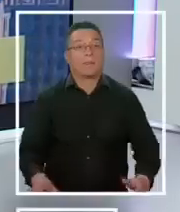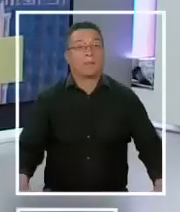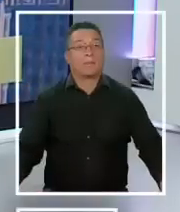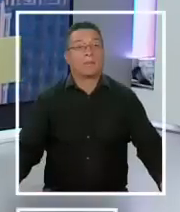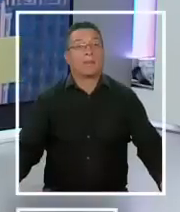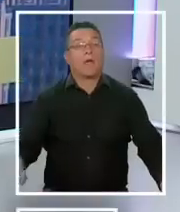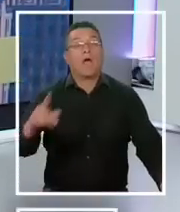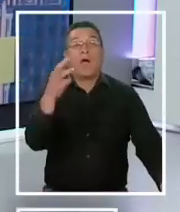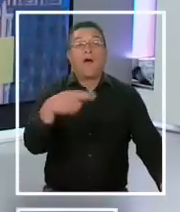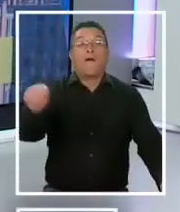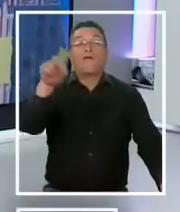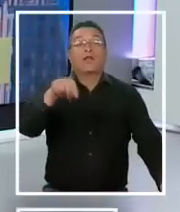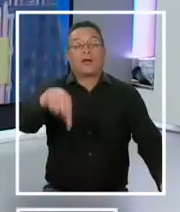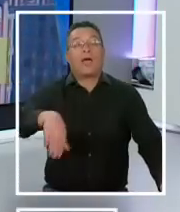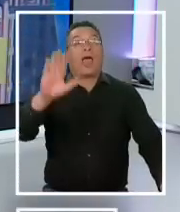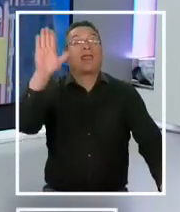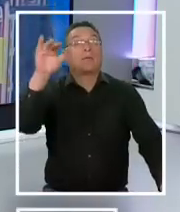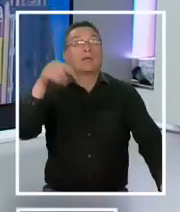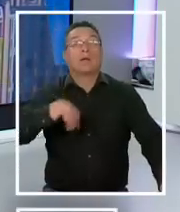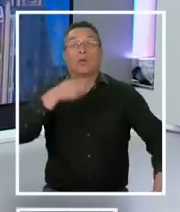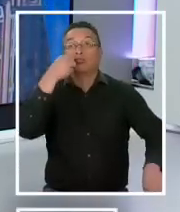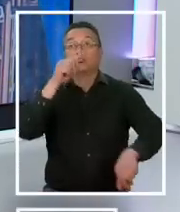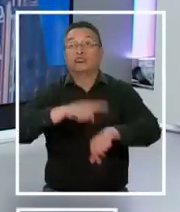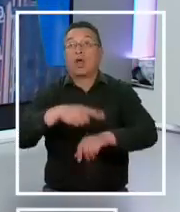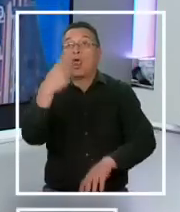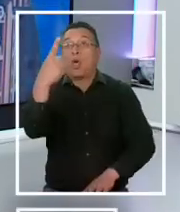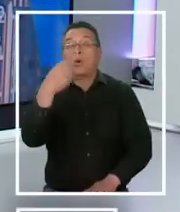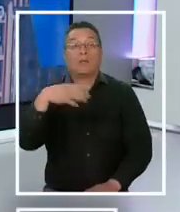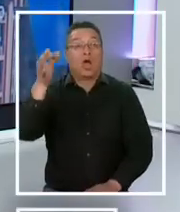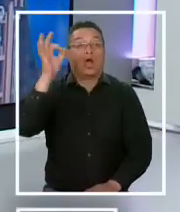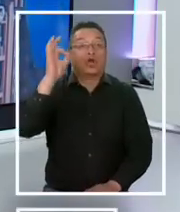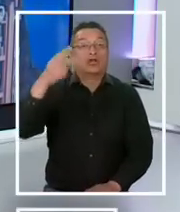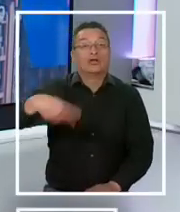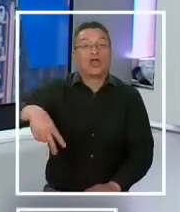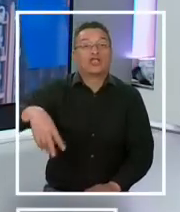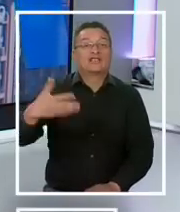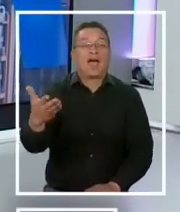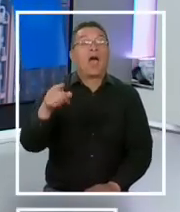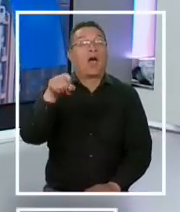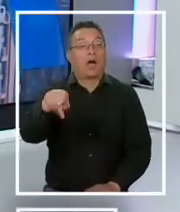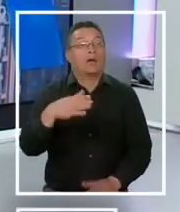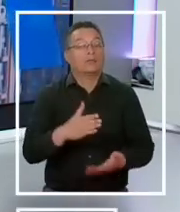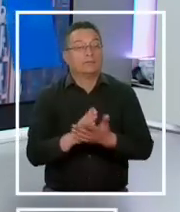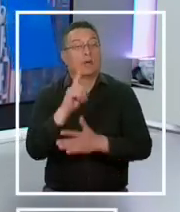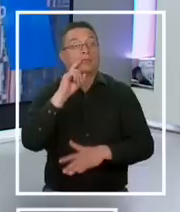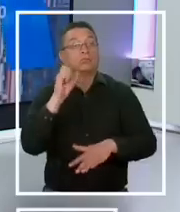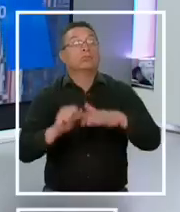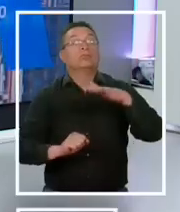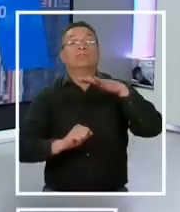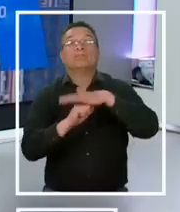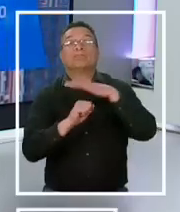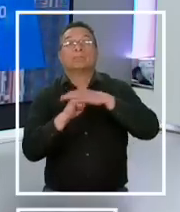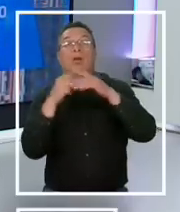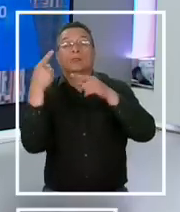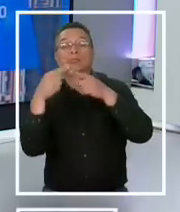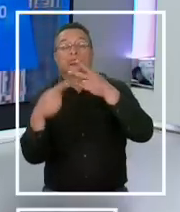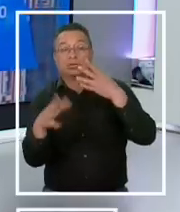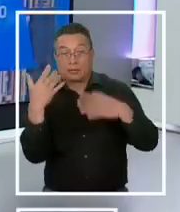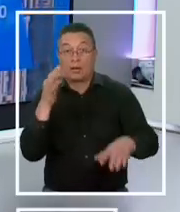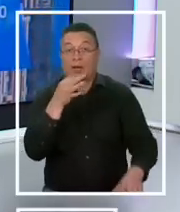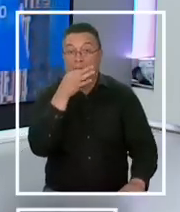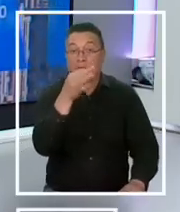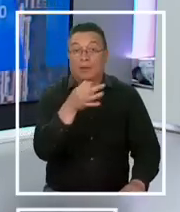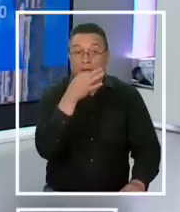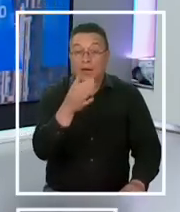de vuelta para despedirnos porque va a ser la una y vienen las noticias exactamente noticias además que van a estar encabezadas por lo que adelantamos en algún momento